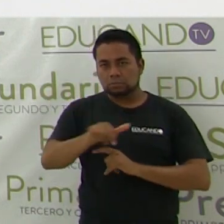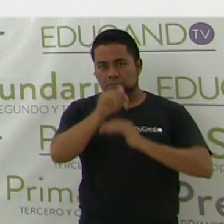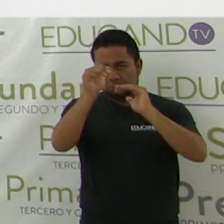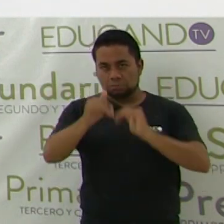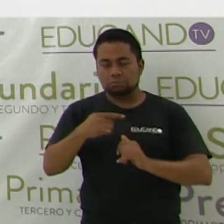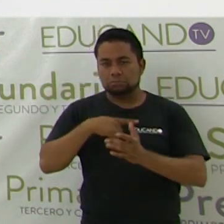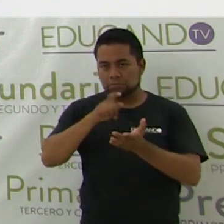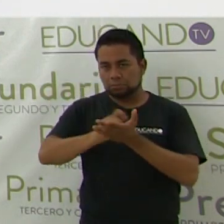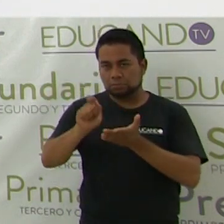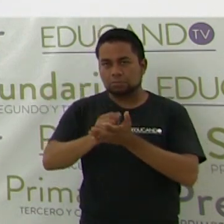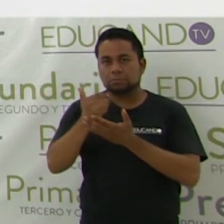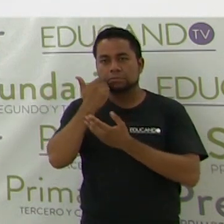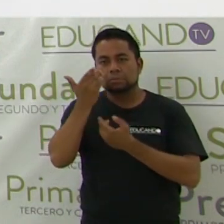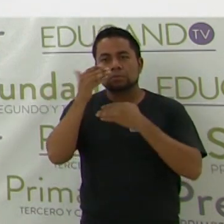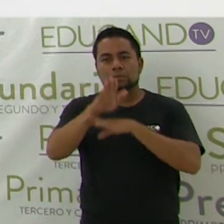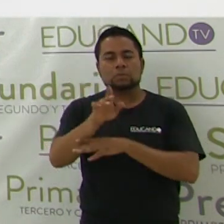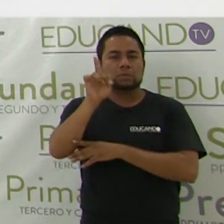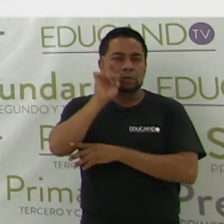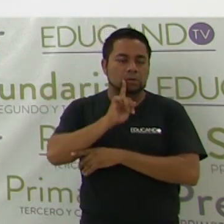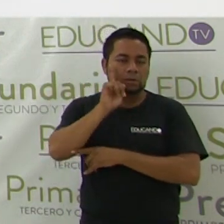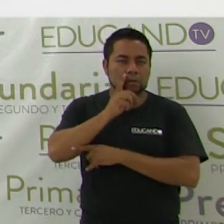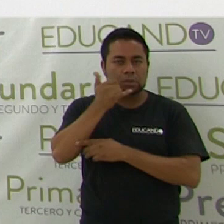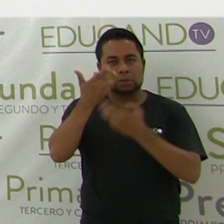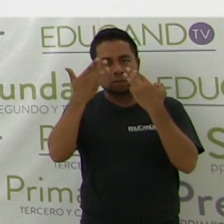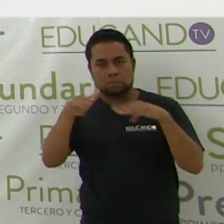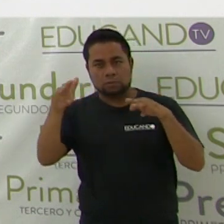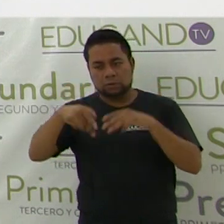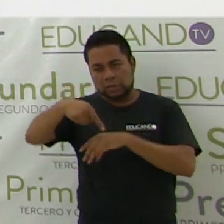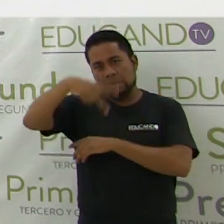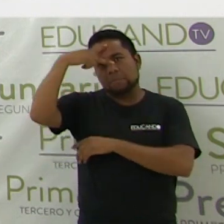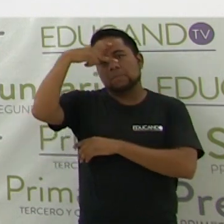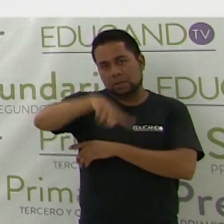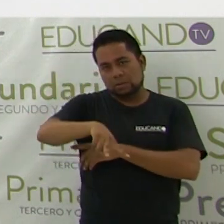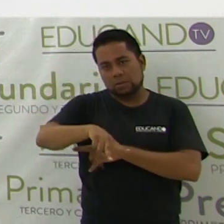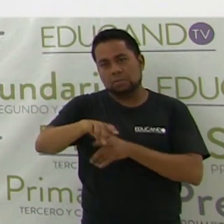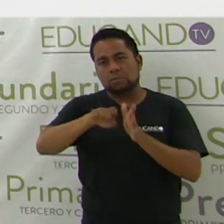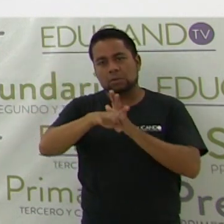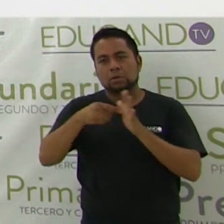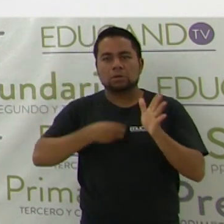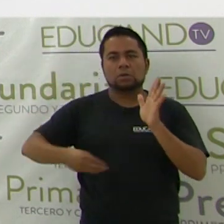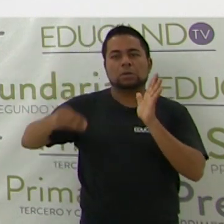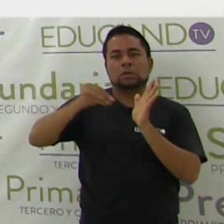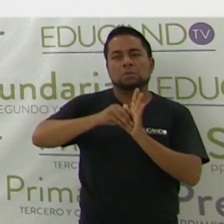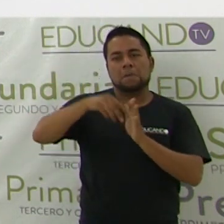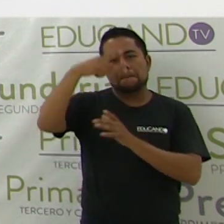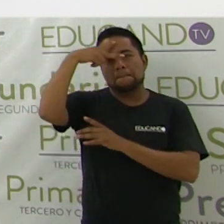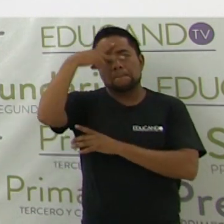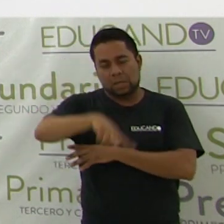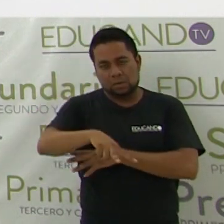quiero escribir acerca de las mujeres y la música en México. Pues pongo México.